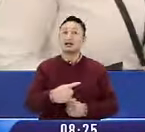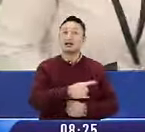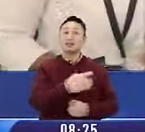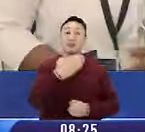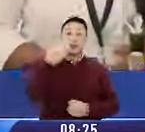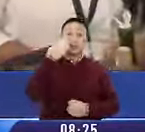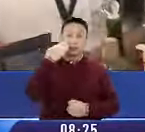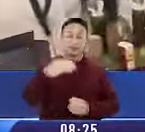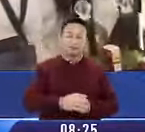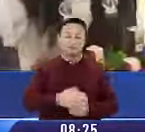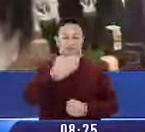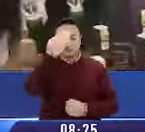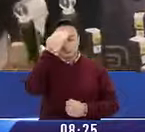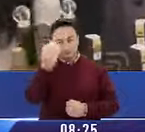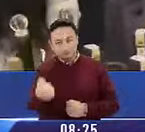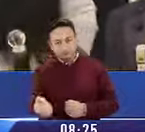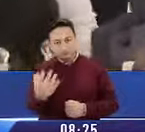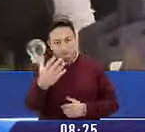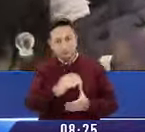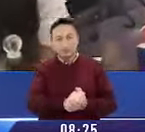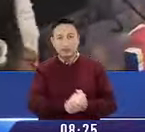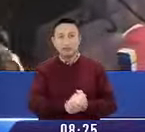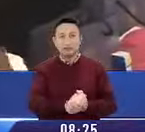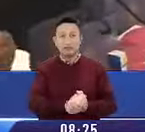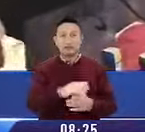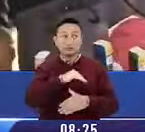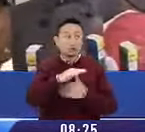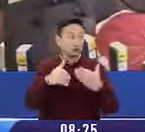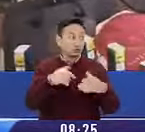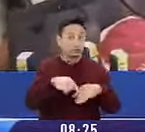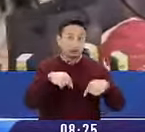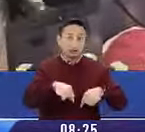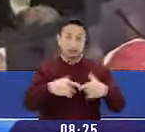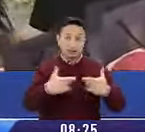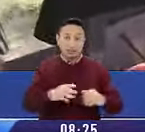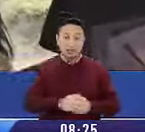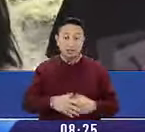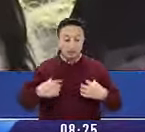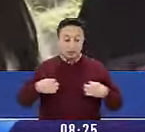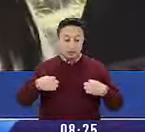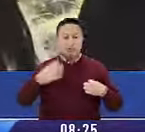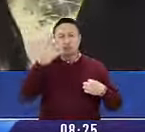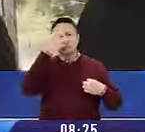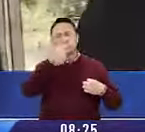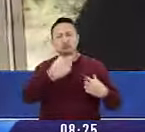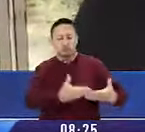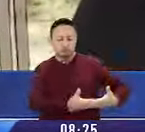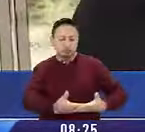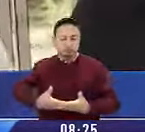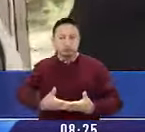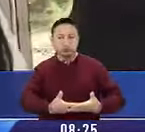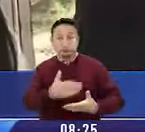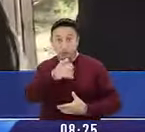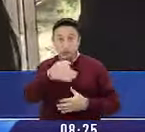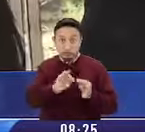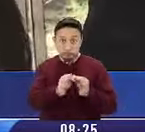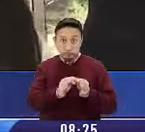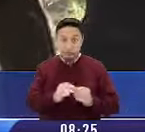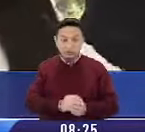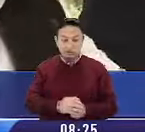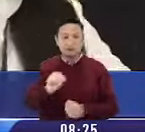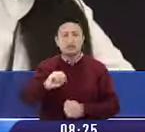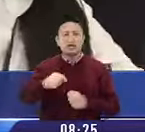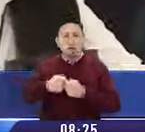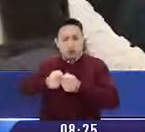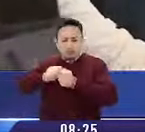madrecitas. Muy buenos días, cuéntenos, acá tenemos todo listo, linda ropita para bebés, todo es tejido a mano. Sí, todo es